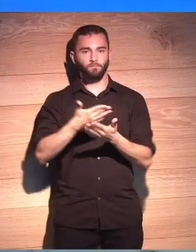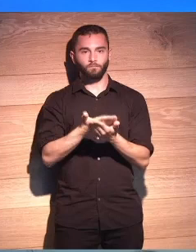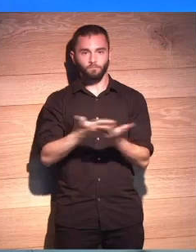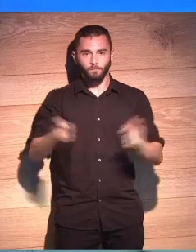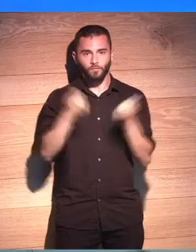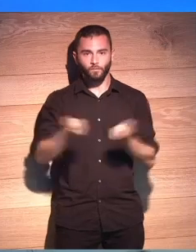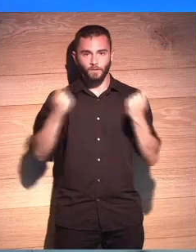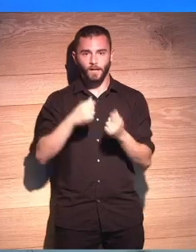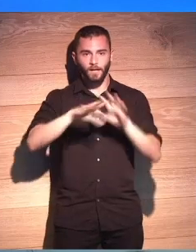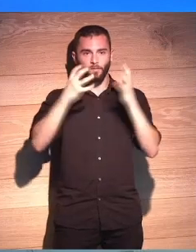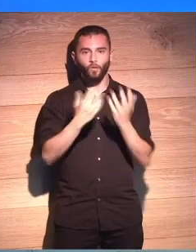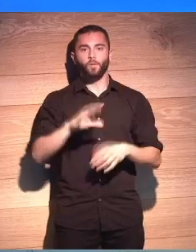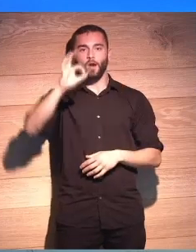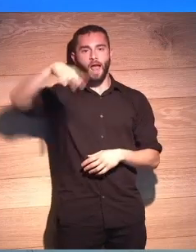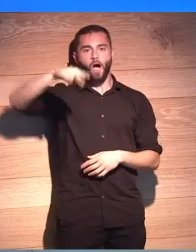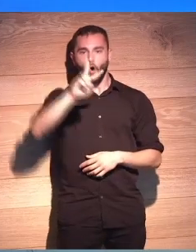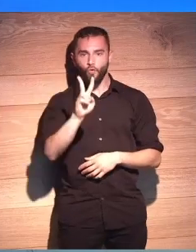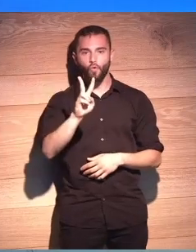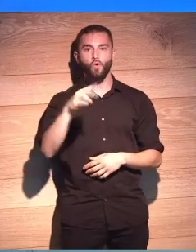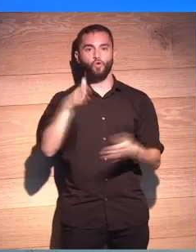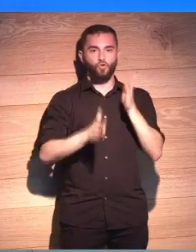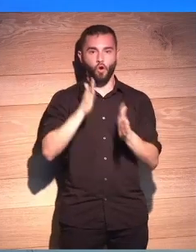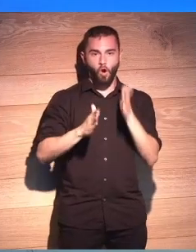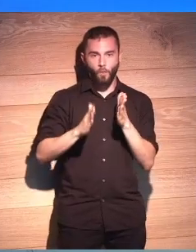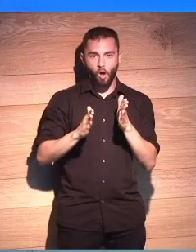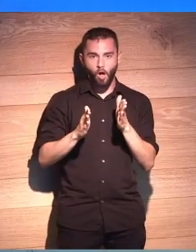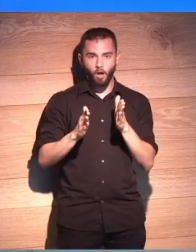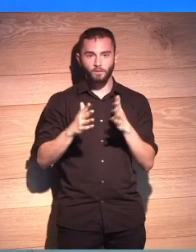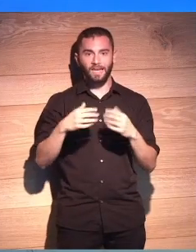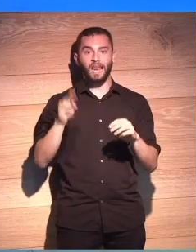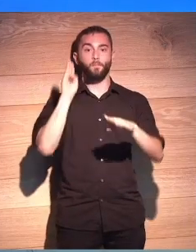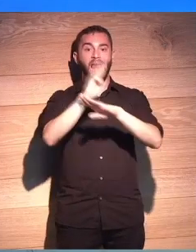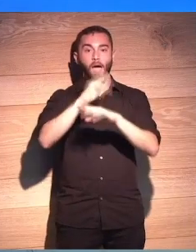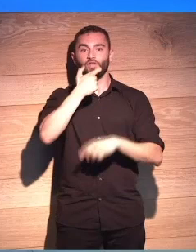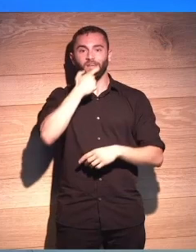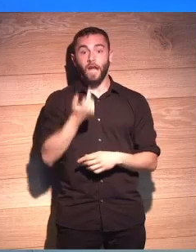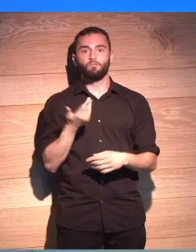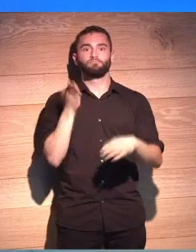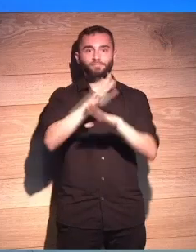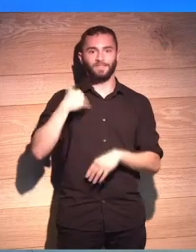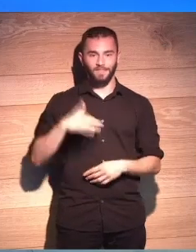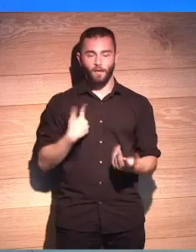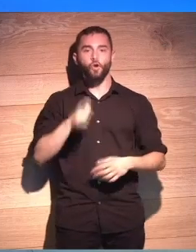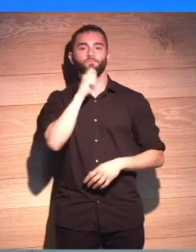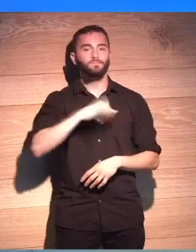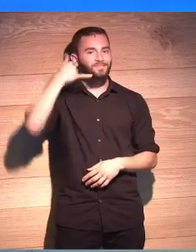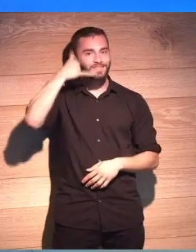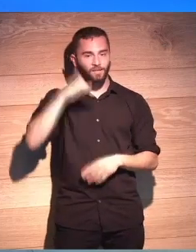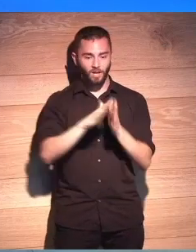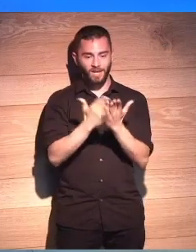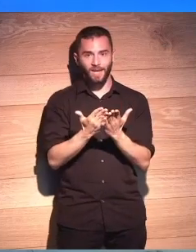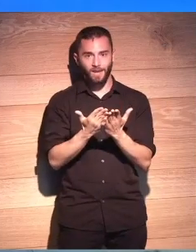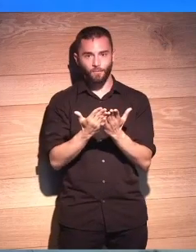ONU, en el Parlamento Británico, pero yo decía, yo no soy nadie. Si yo lo que quiero es que salga Fundación Telefónica y que salga el primer